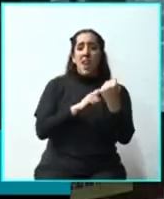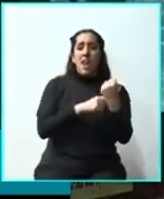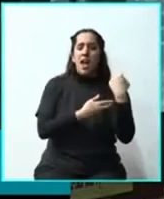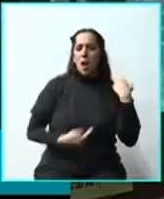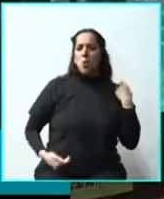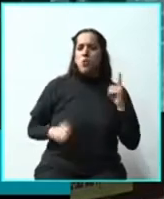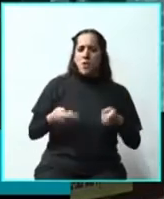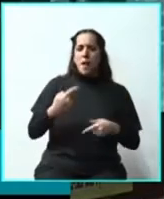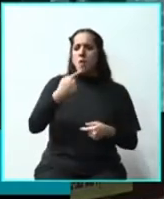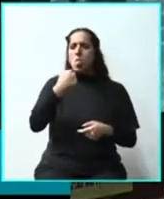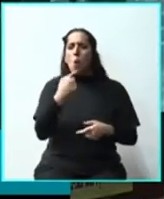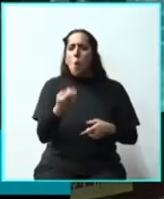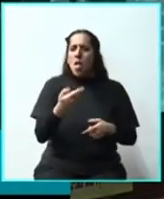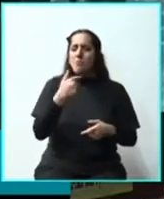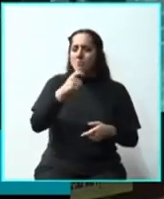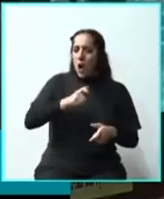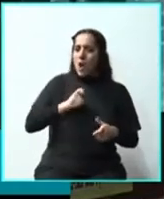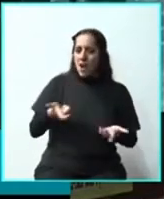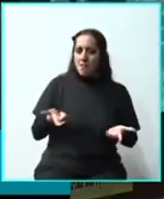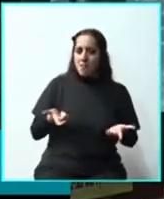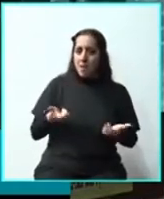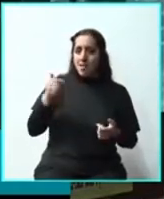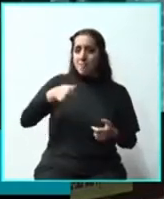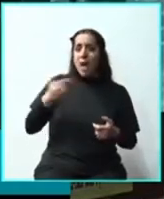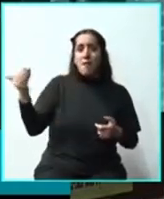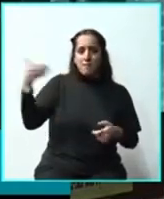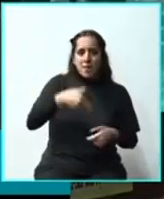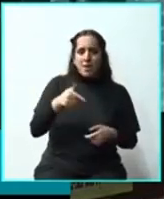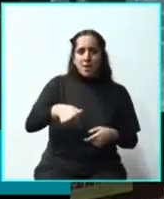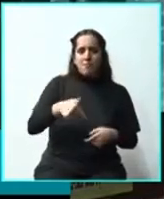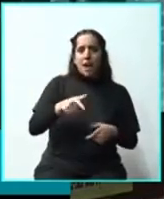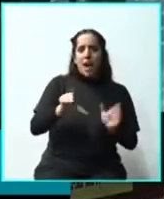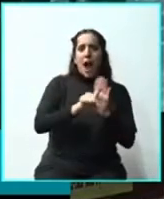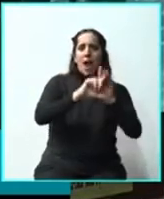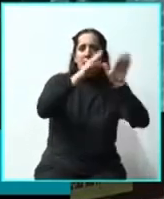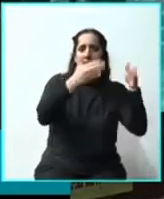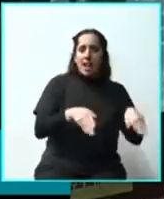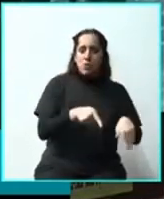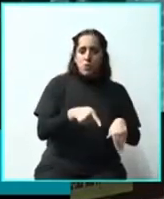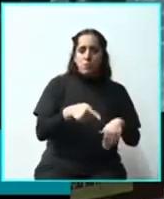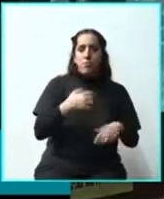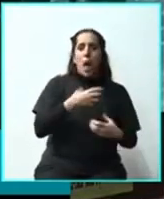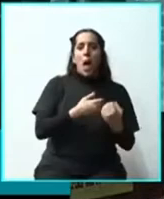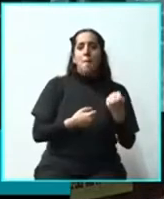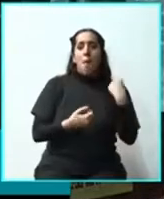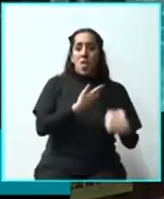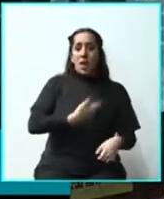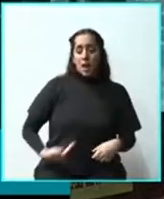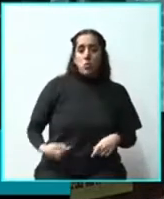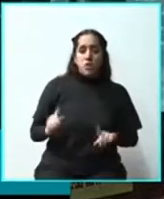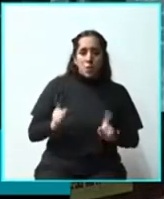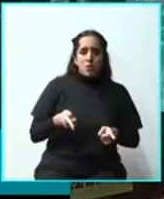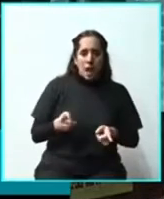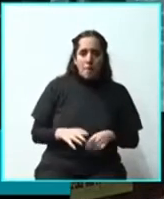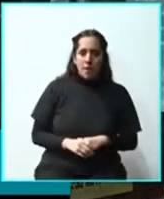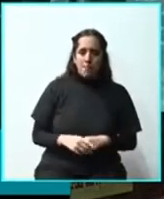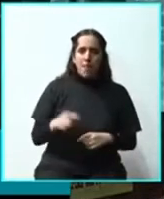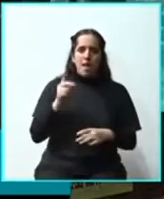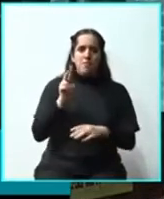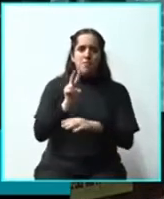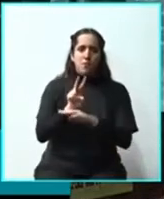dudas. Ha venido a esta Casa Legislativa el Ejecutivo, funcionarios del Ministerio de